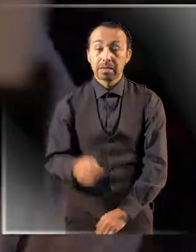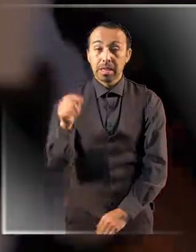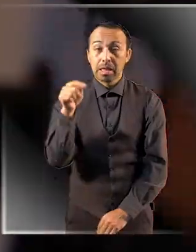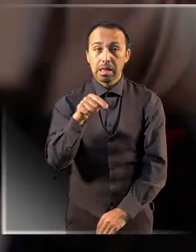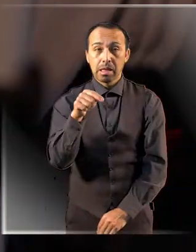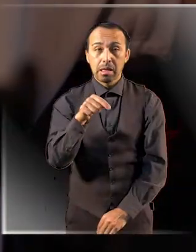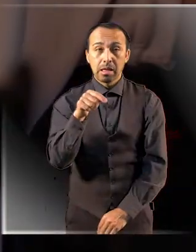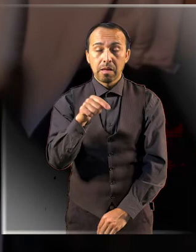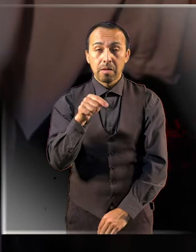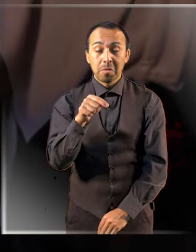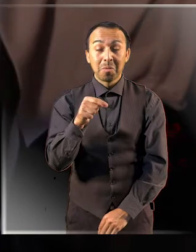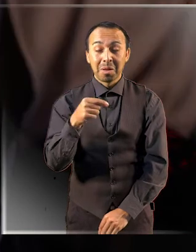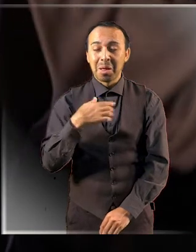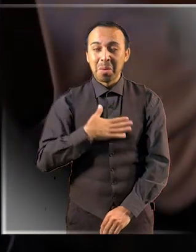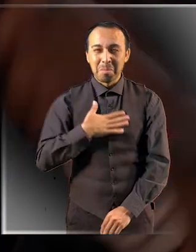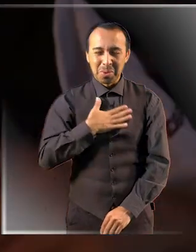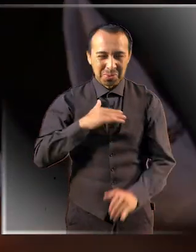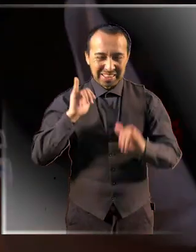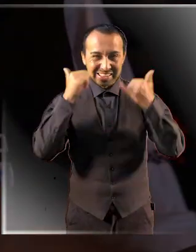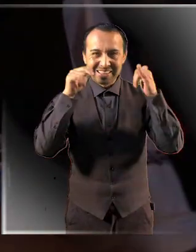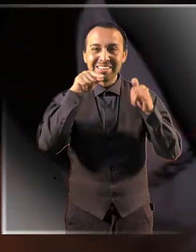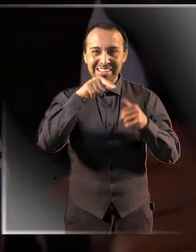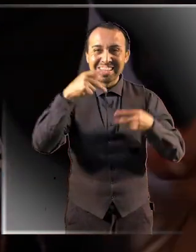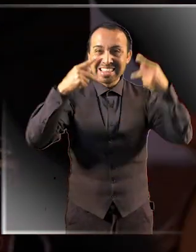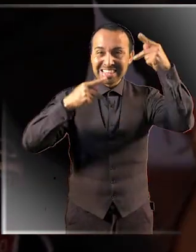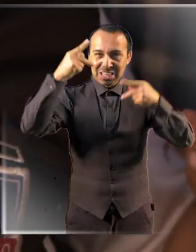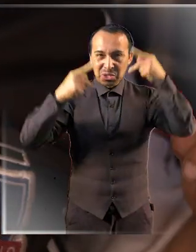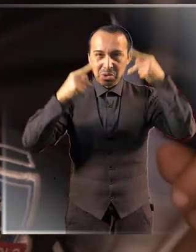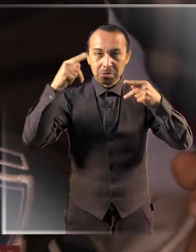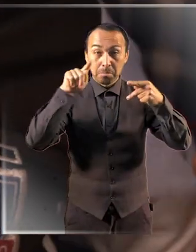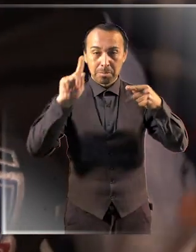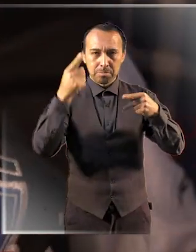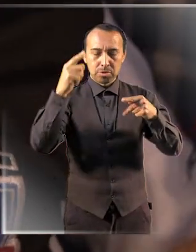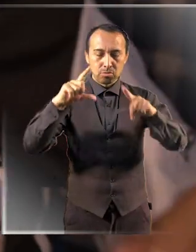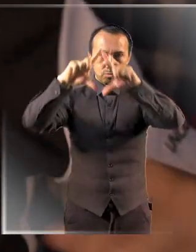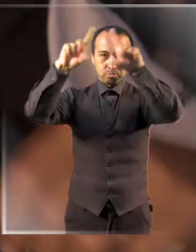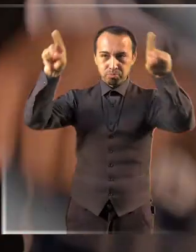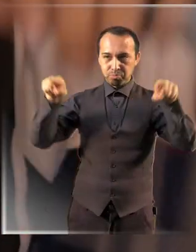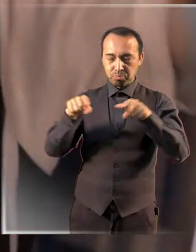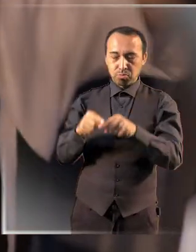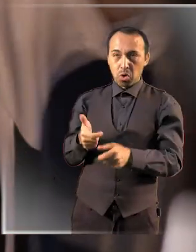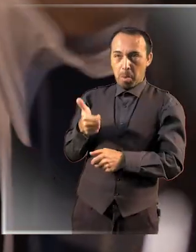Esta es una cosa que me gusta hacer, es TikTok. Primero prendemos el aro de luz.